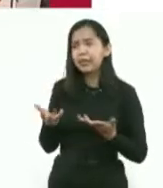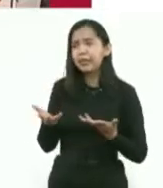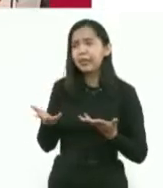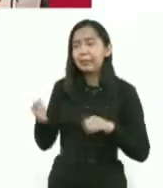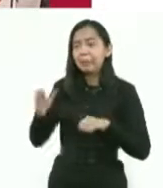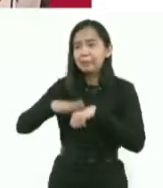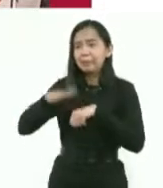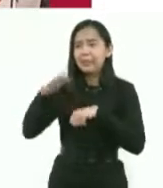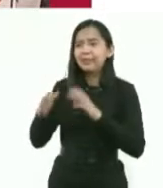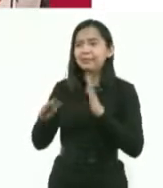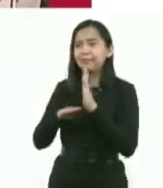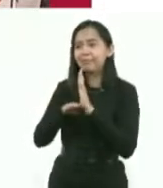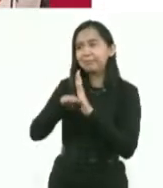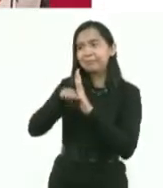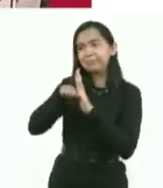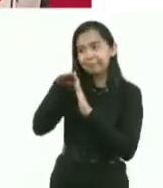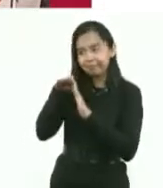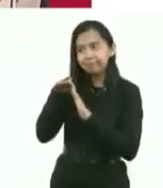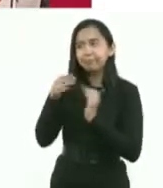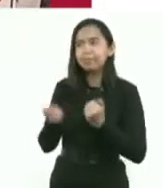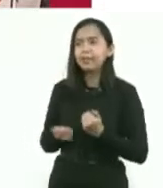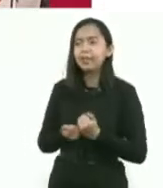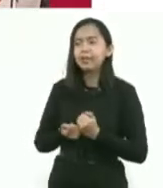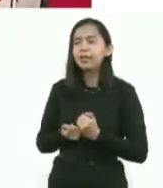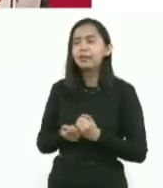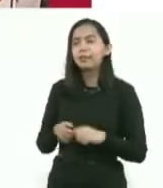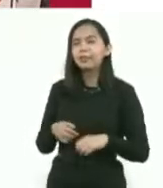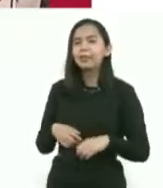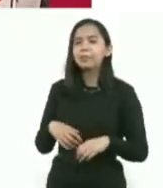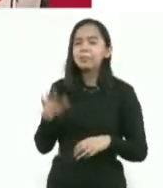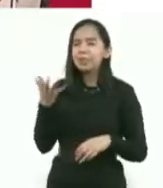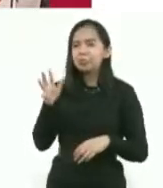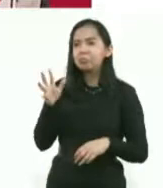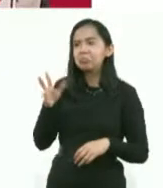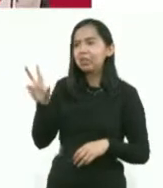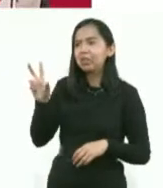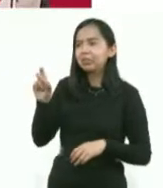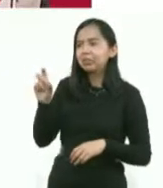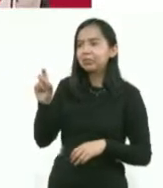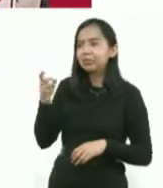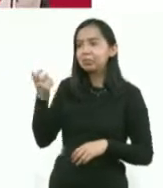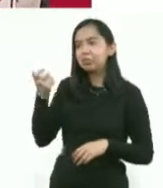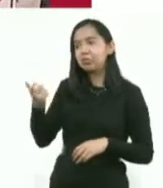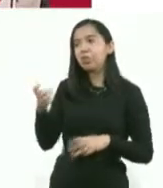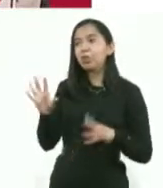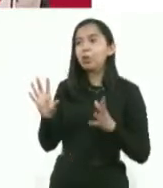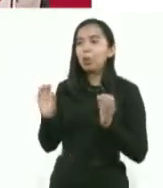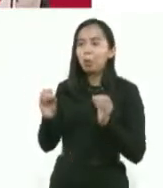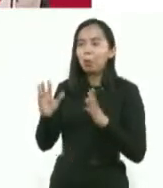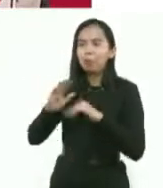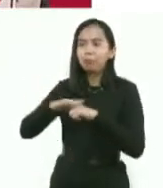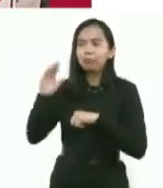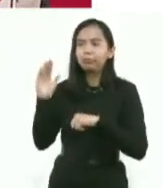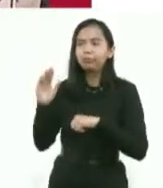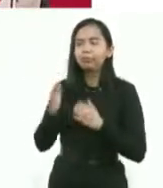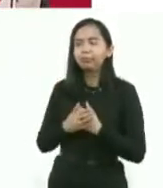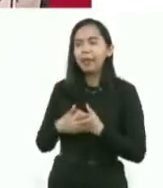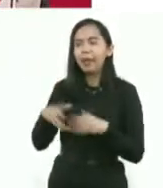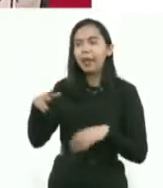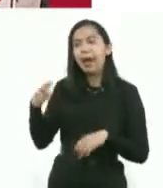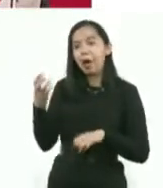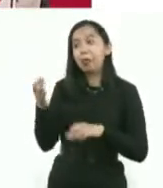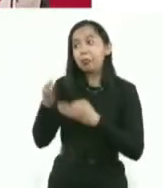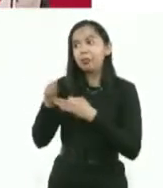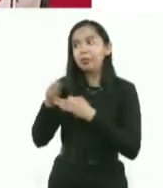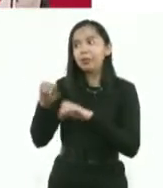IEPS, estaría 5 o 6 pesos más cara. Estaría rondando los 30 pesos o arriba de los 30 pesos, como